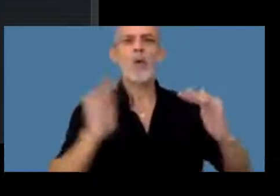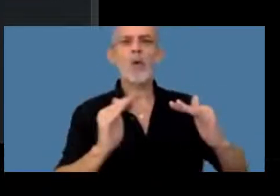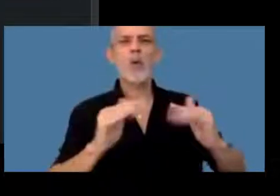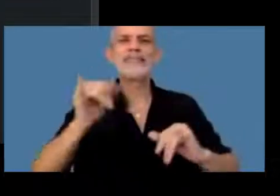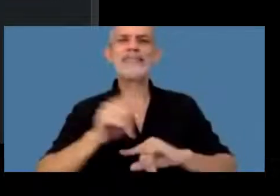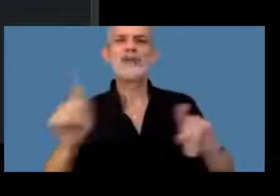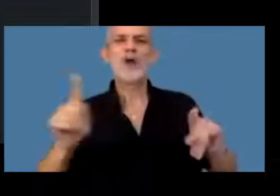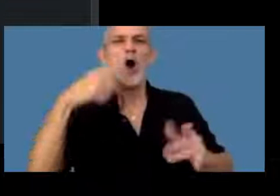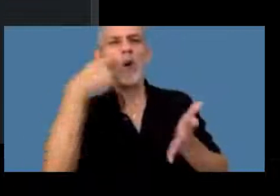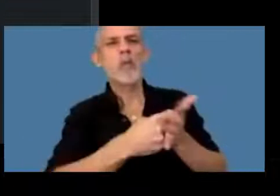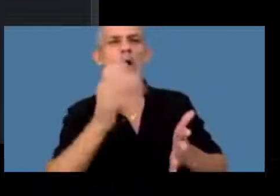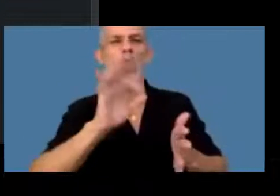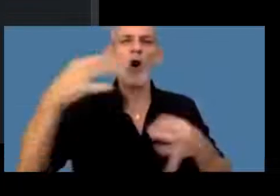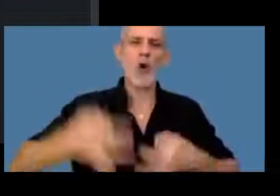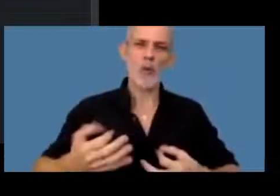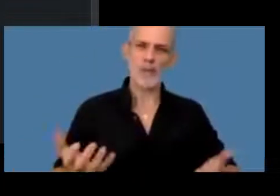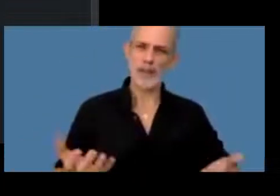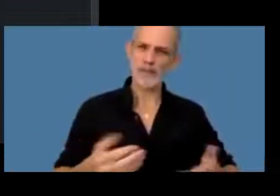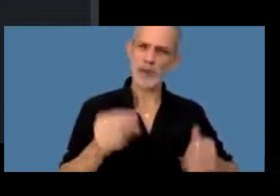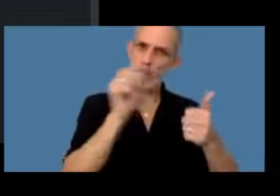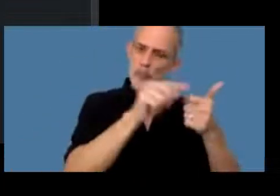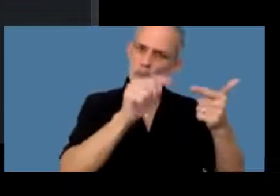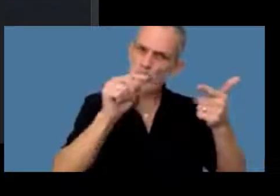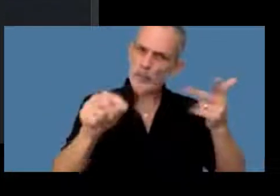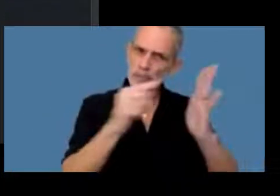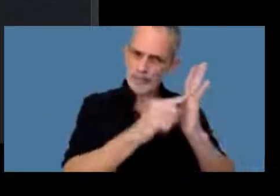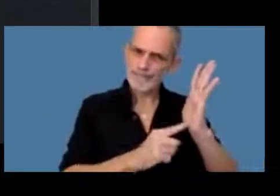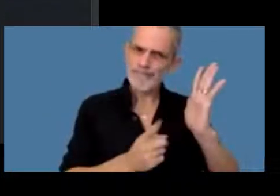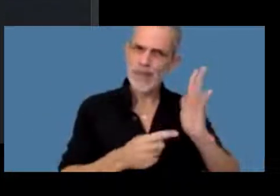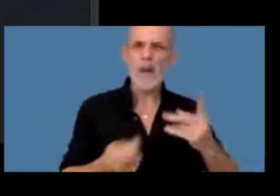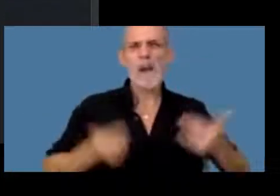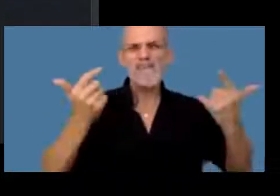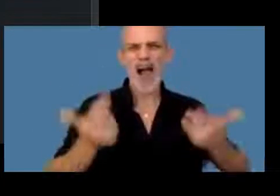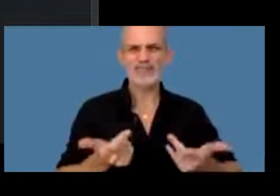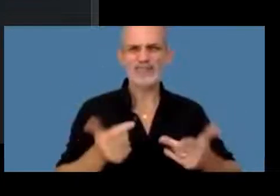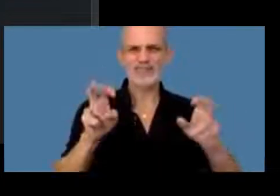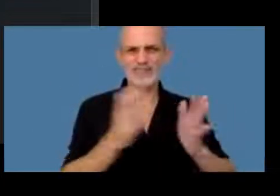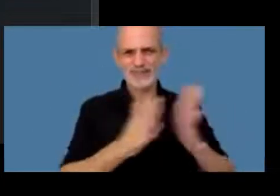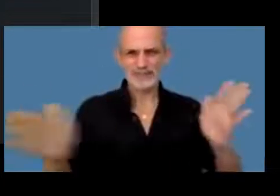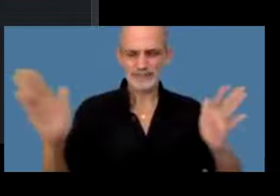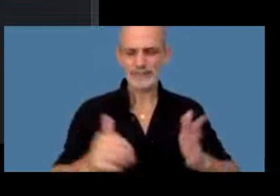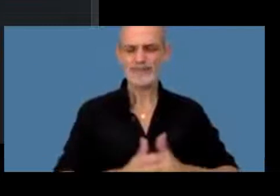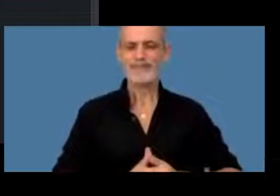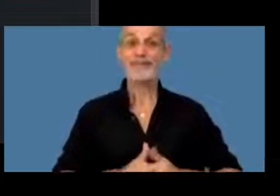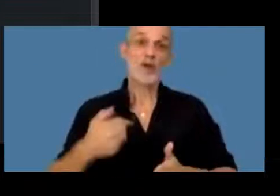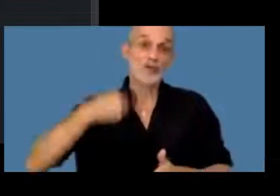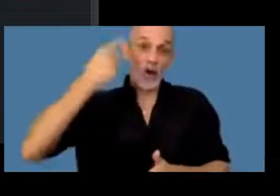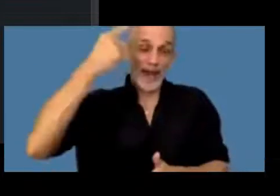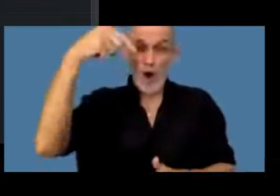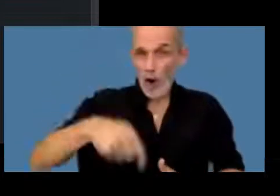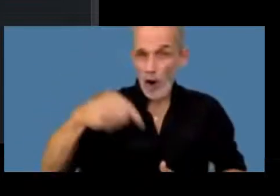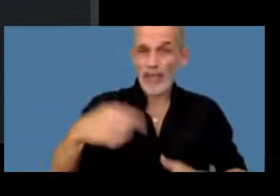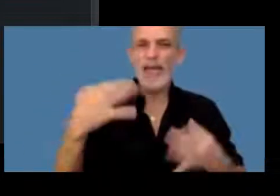cierto? Entonces hay muchas cuestiones que facilitarían las cosas. Y yo creo que hoy hay que airear un poco la